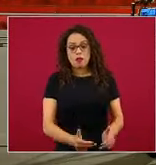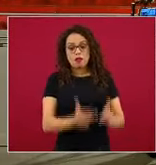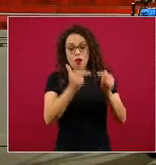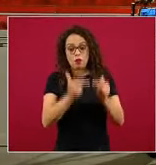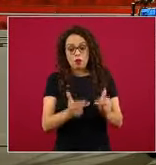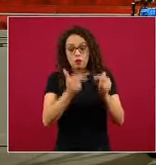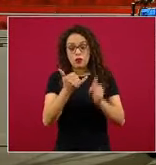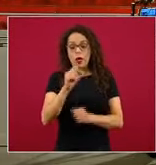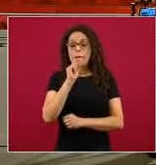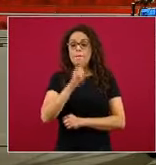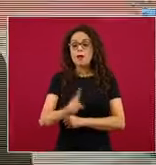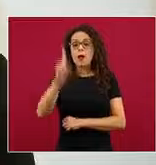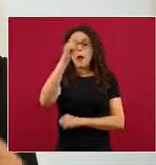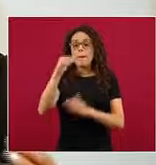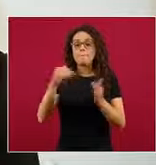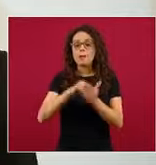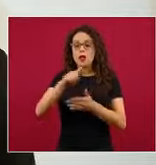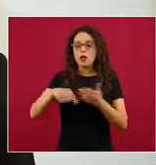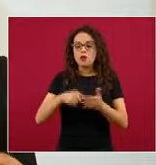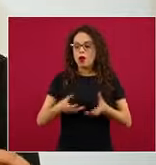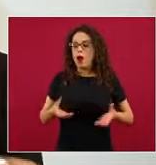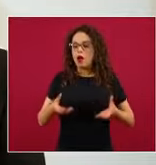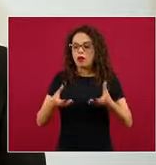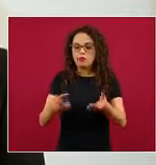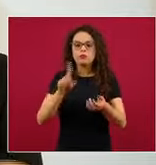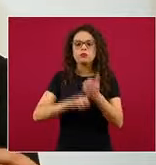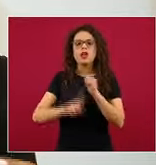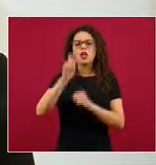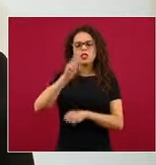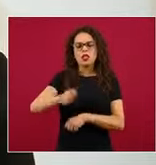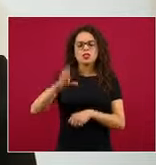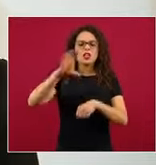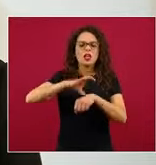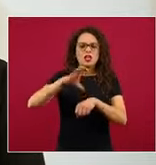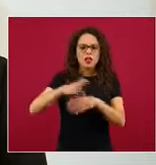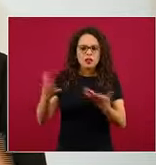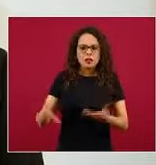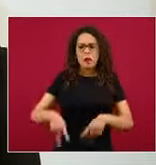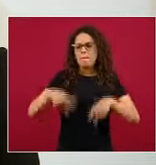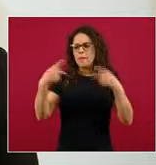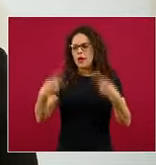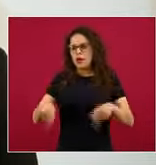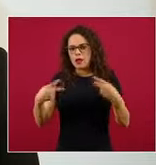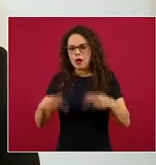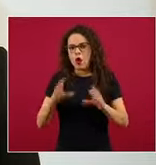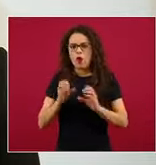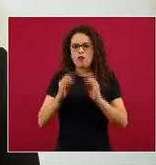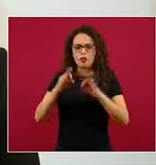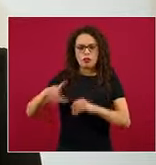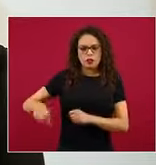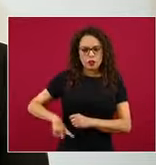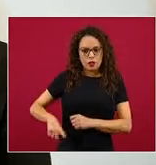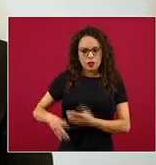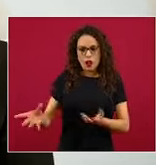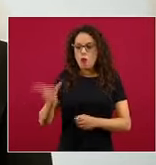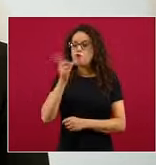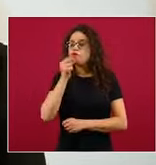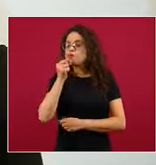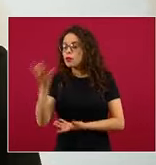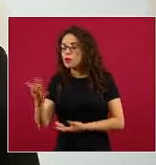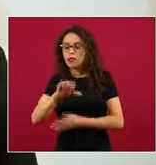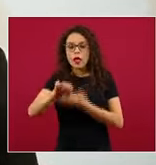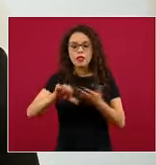1,000 espacios públicos, entre ellos consultorios médicos, oficinas de gobierno, mercados, los sectores de la policía, los centros de